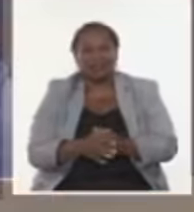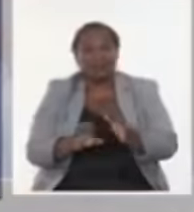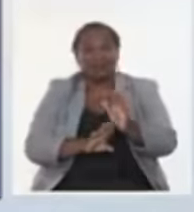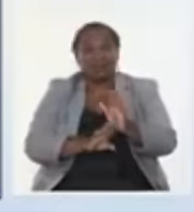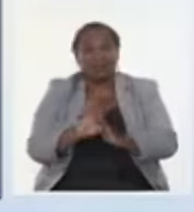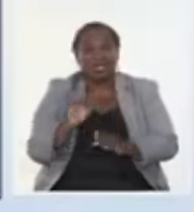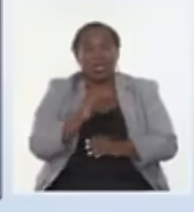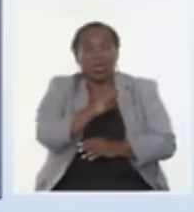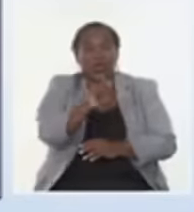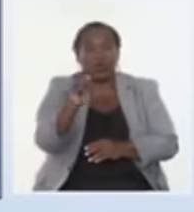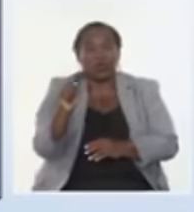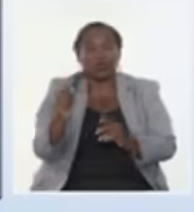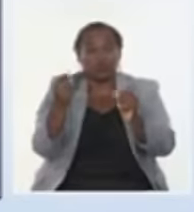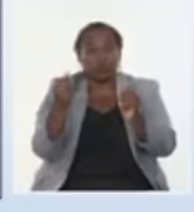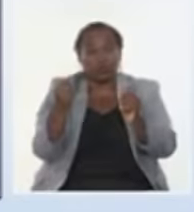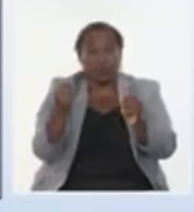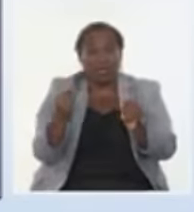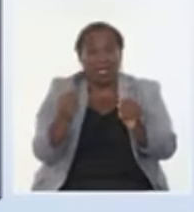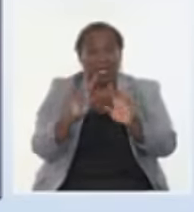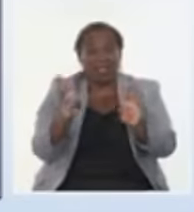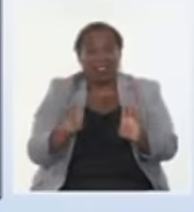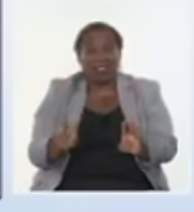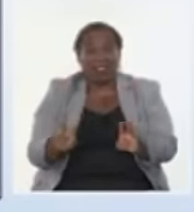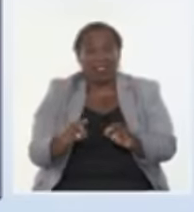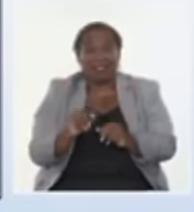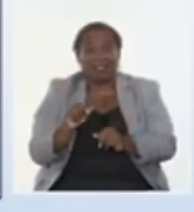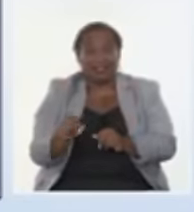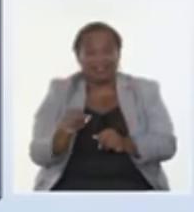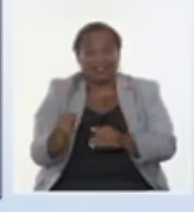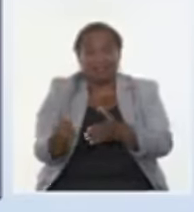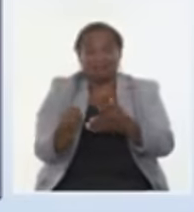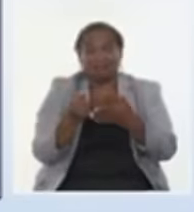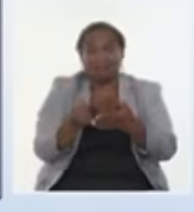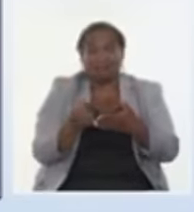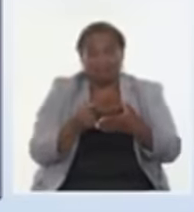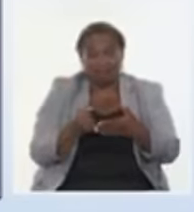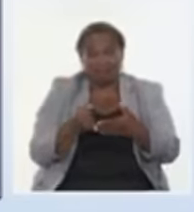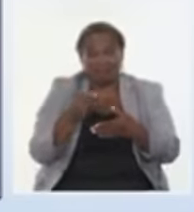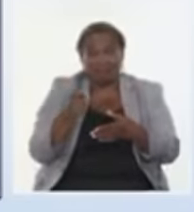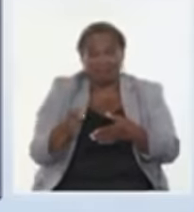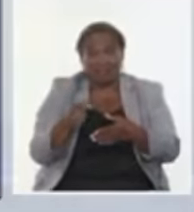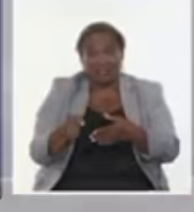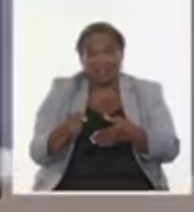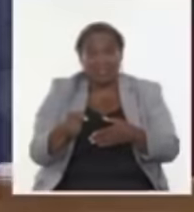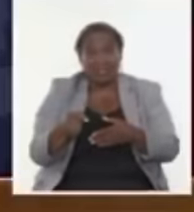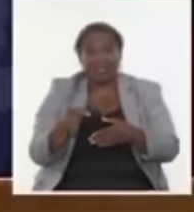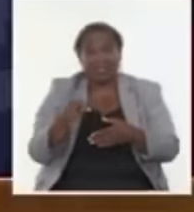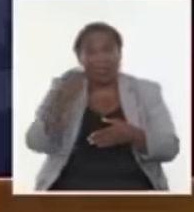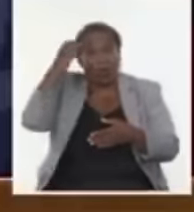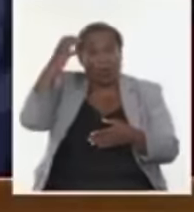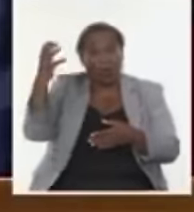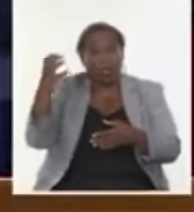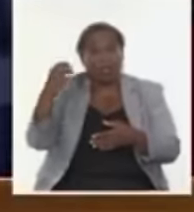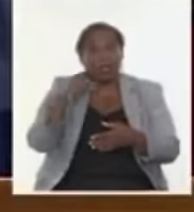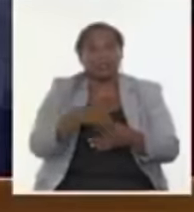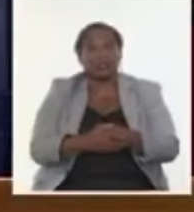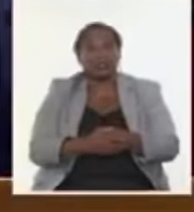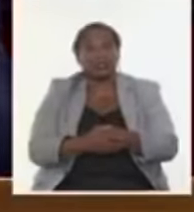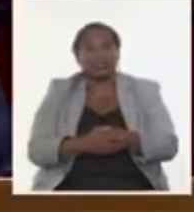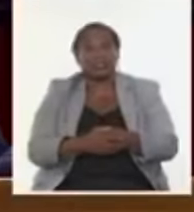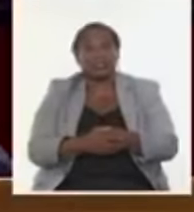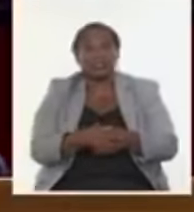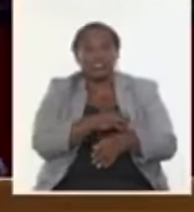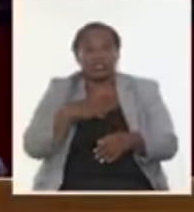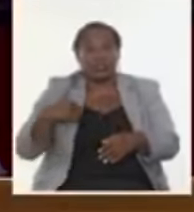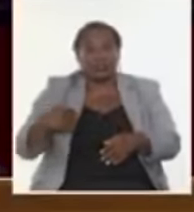curso de economía digital como un aporte de la cooperación que nos da el gobierno de la República Popular China,